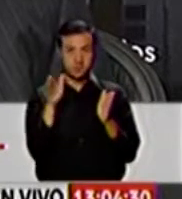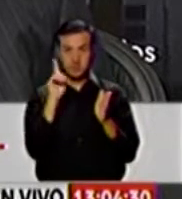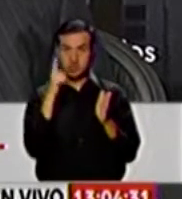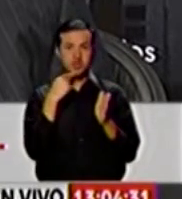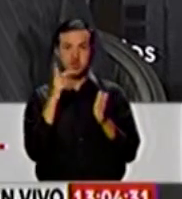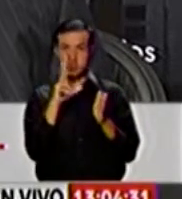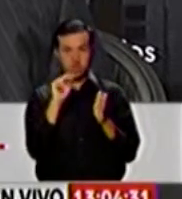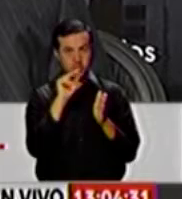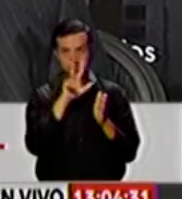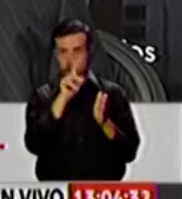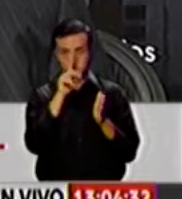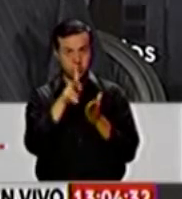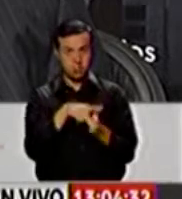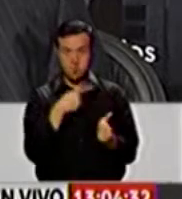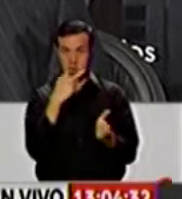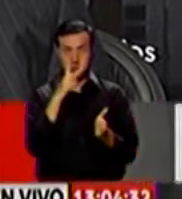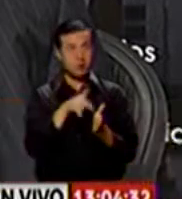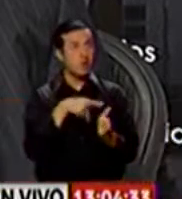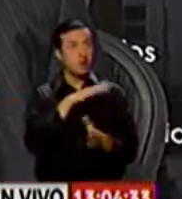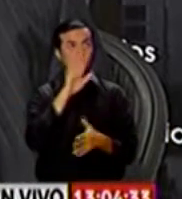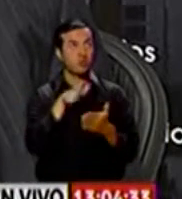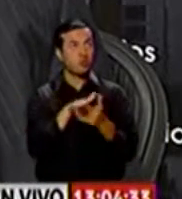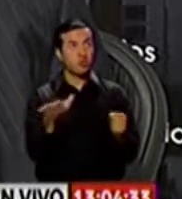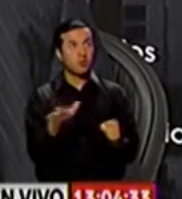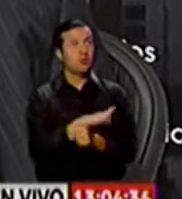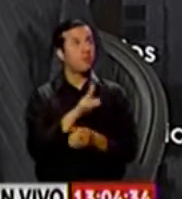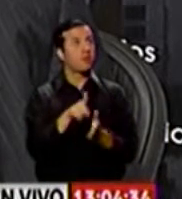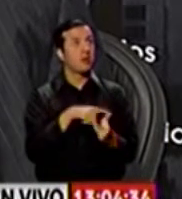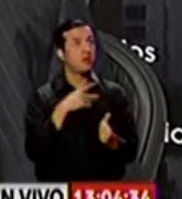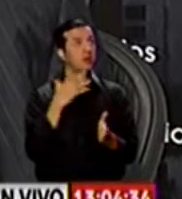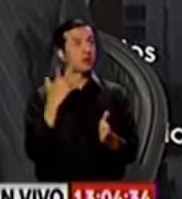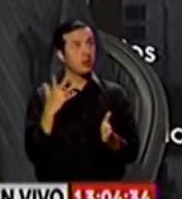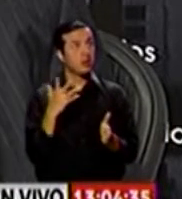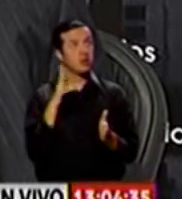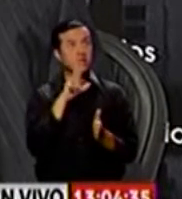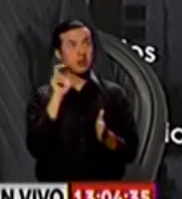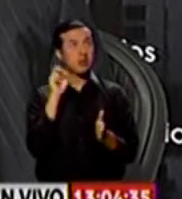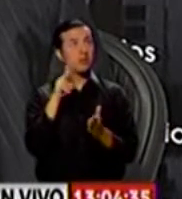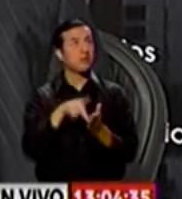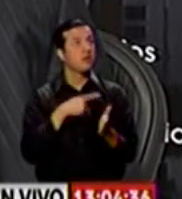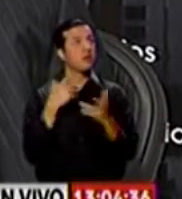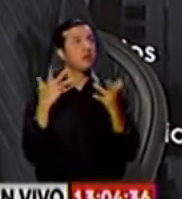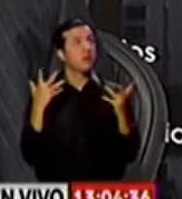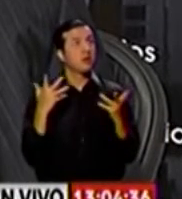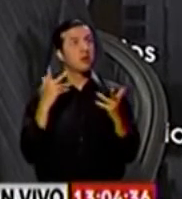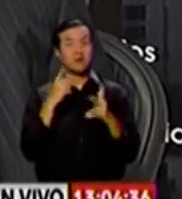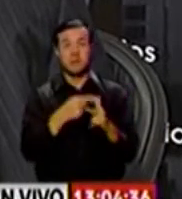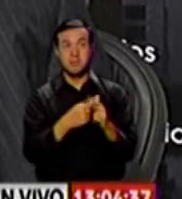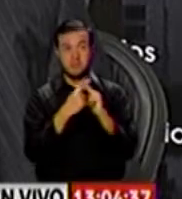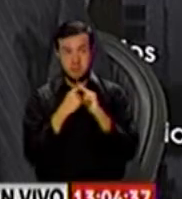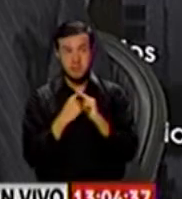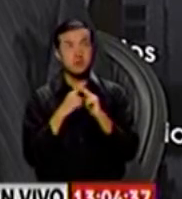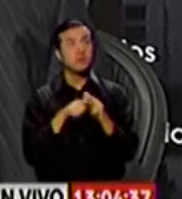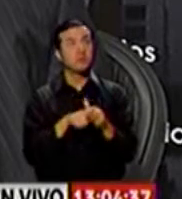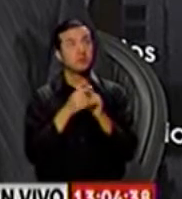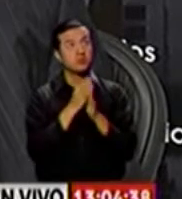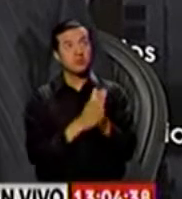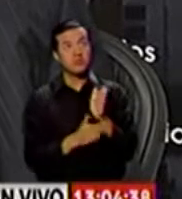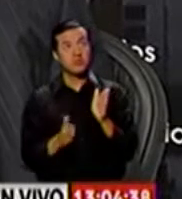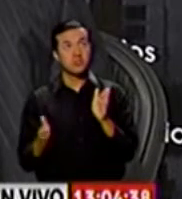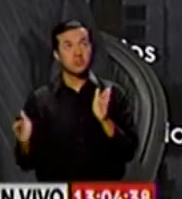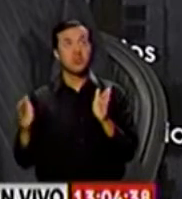no, si usted no me paga todo el 30, ese préstamo comienzo a